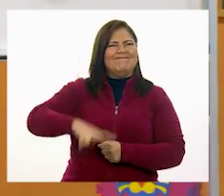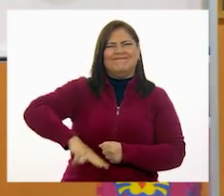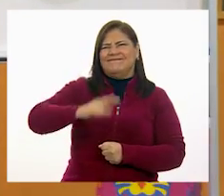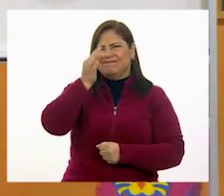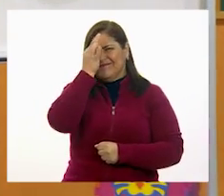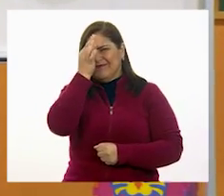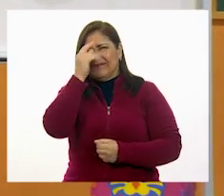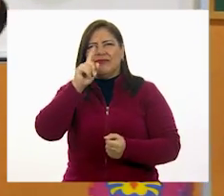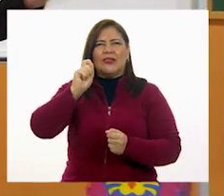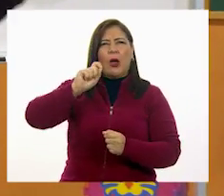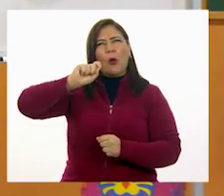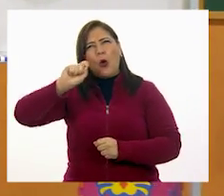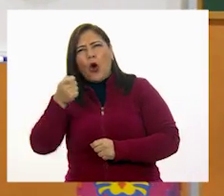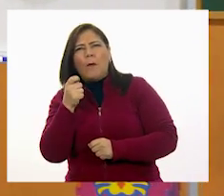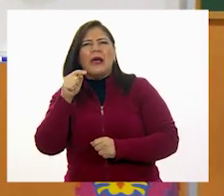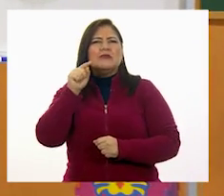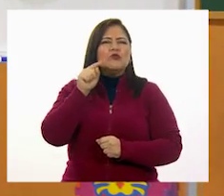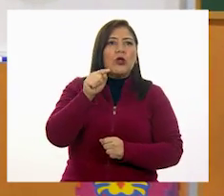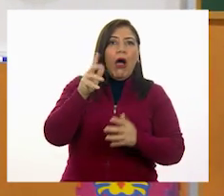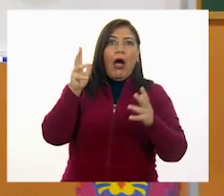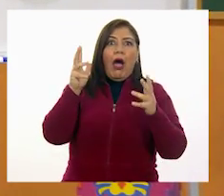de que las comas y los puntos y...